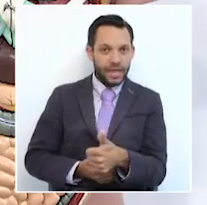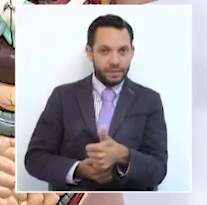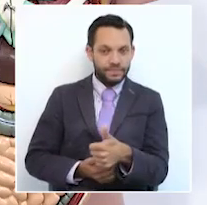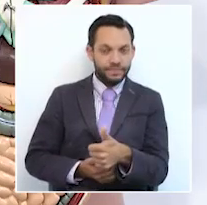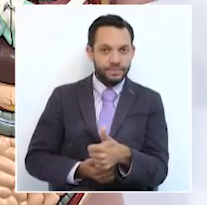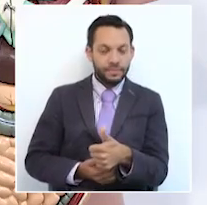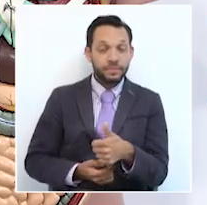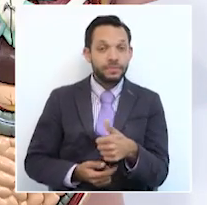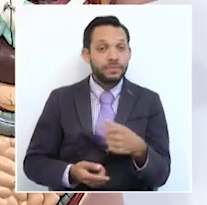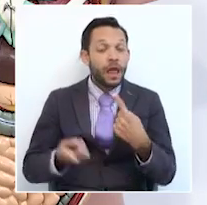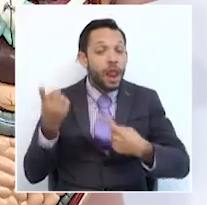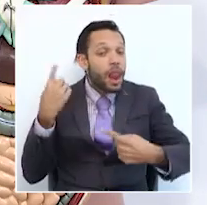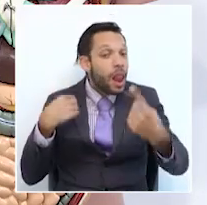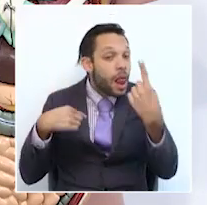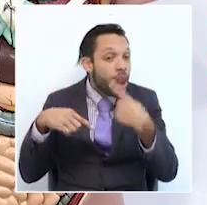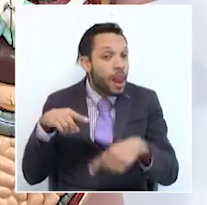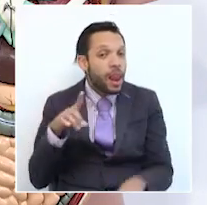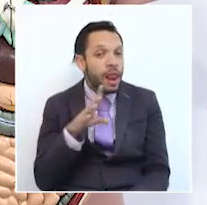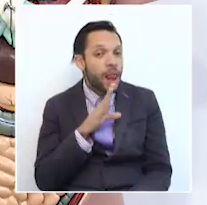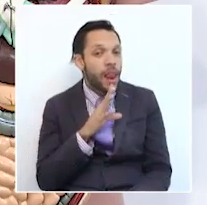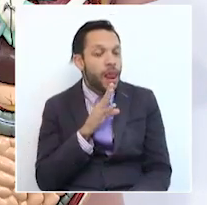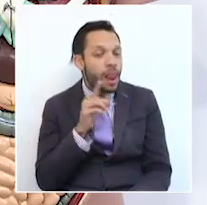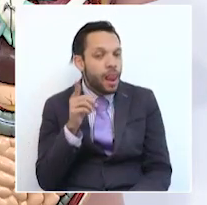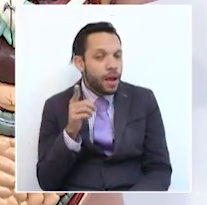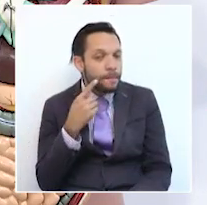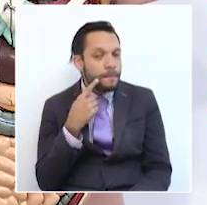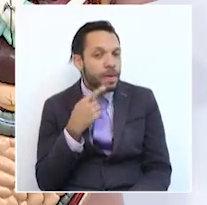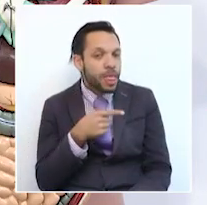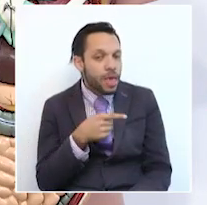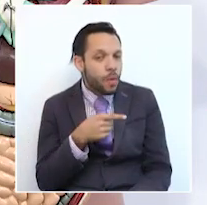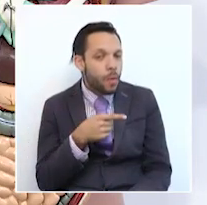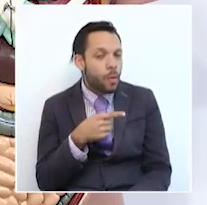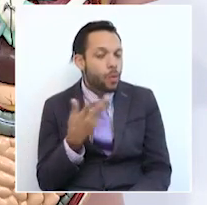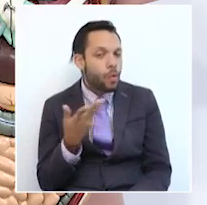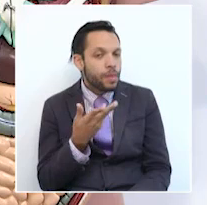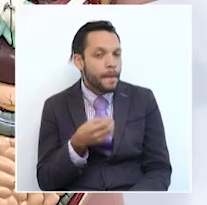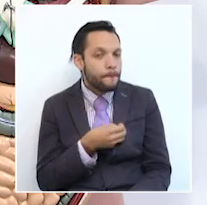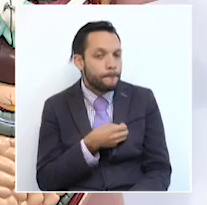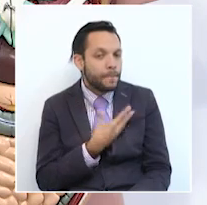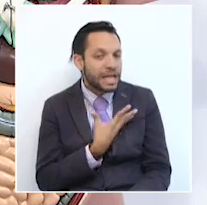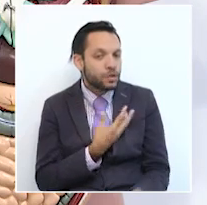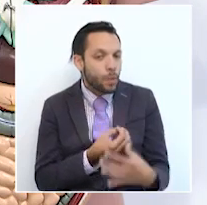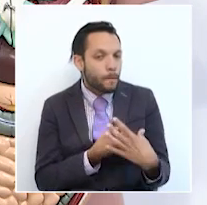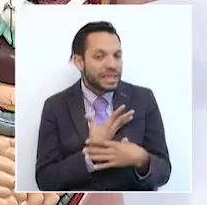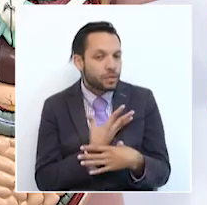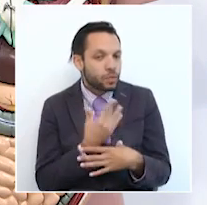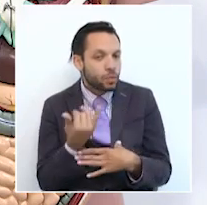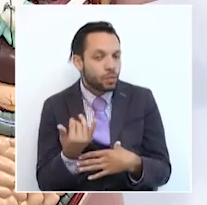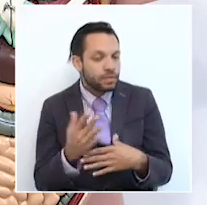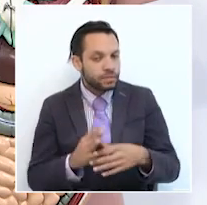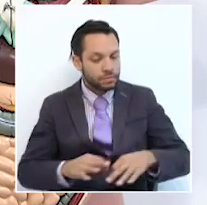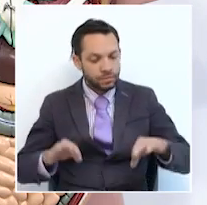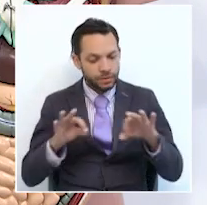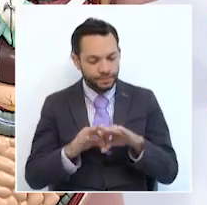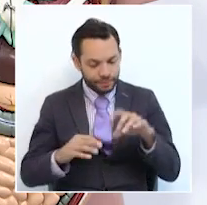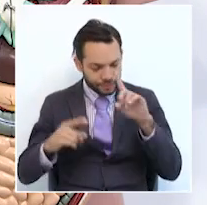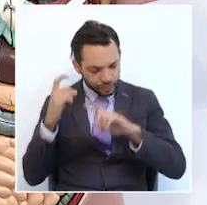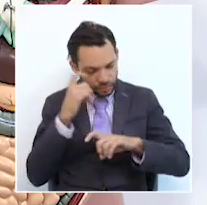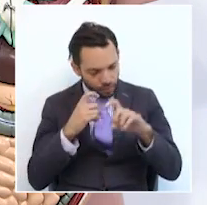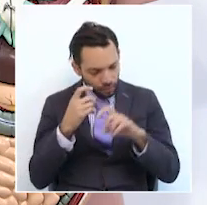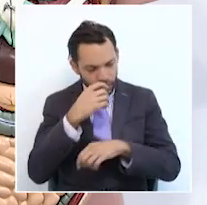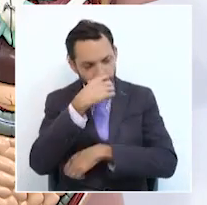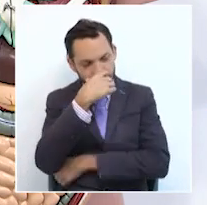cuidadosos con la llamada de la señora de pasto ella dijo algo que nos debe poner a reflexionar